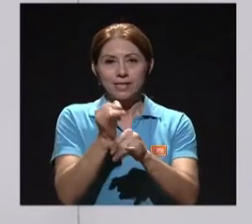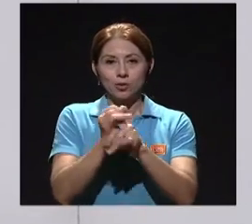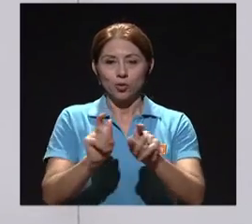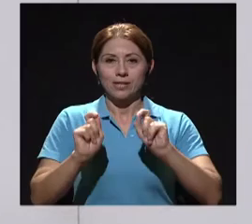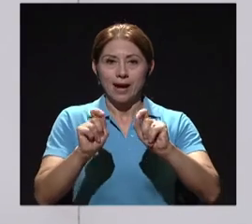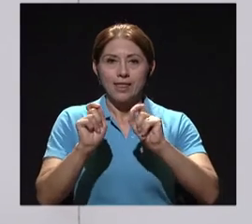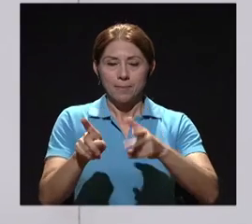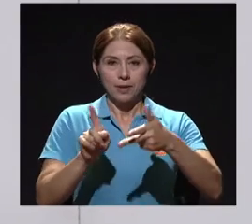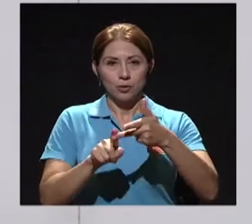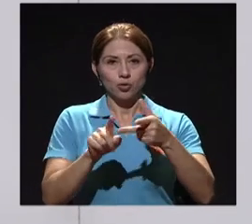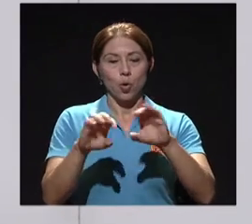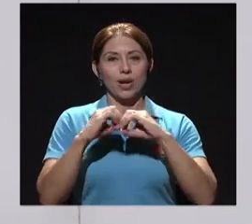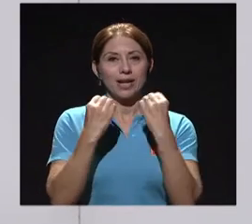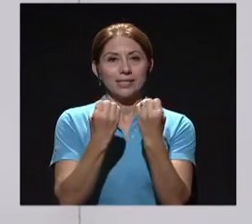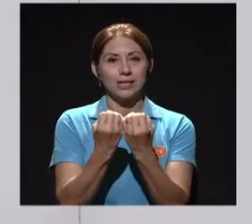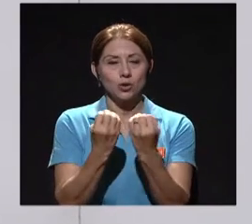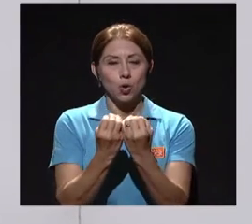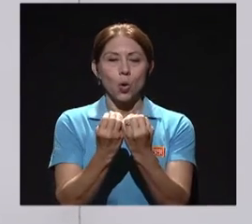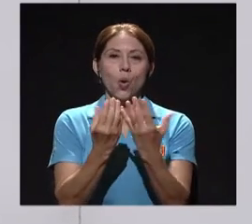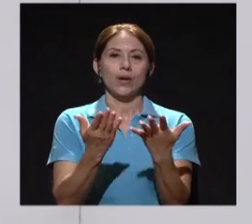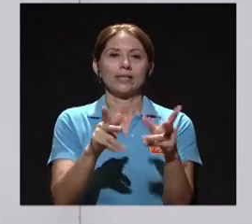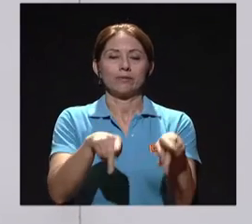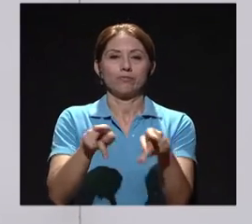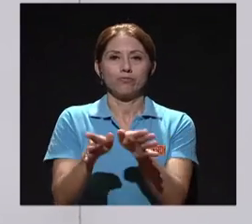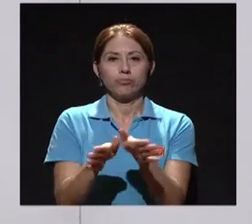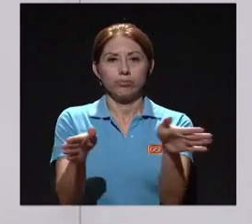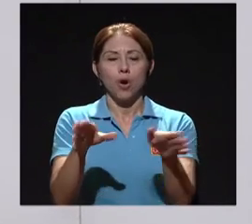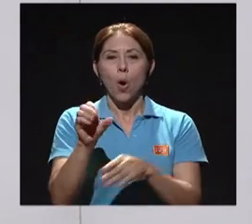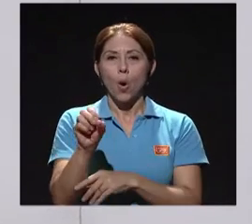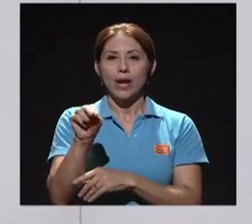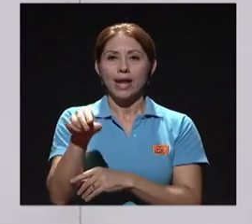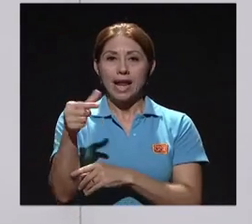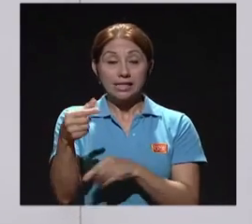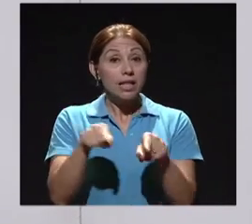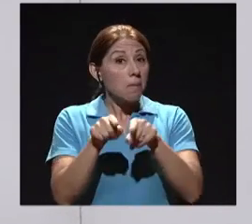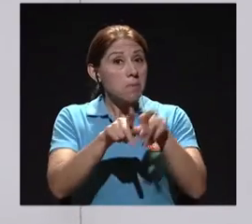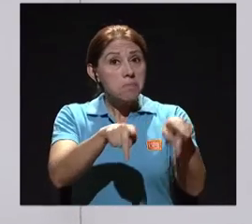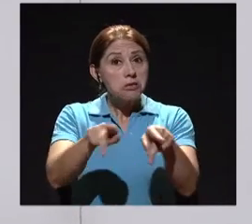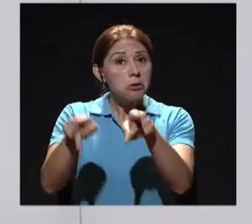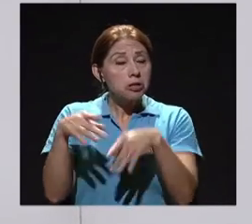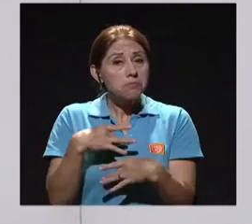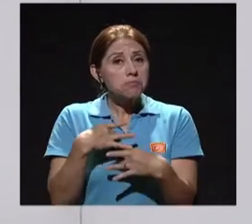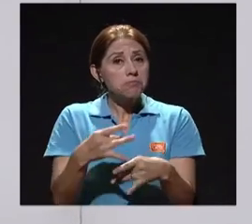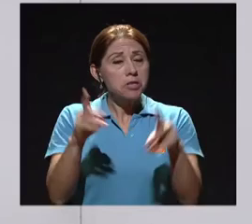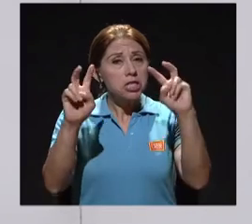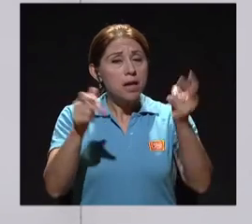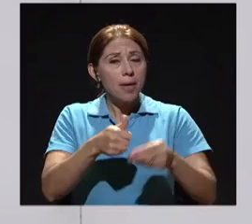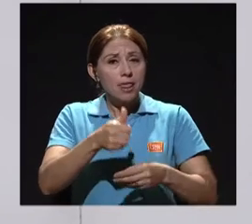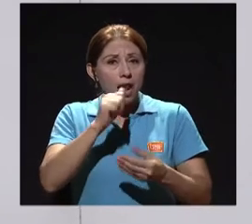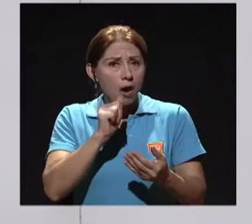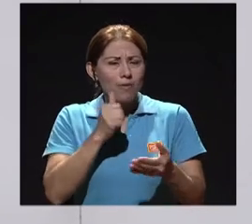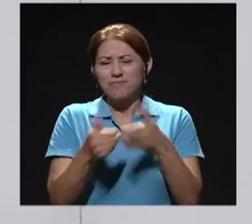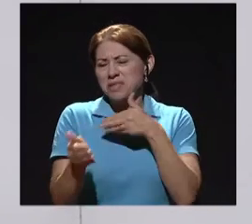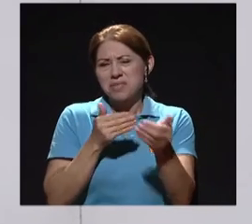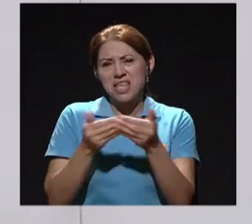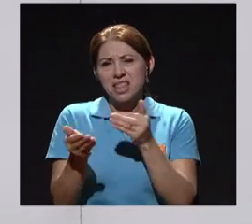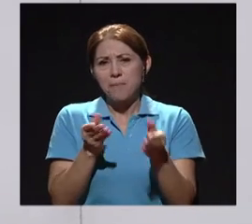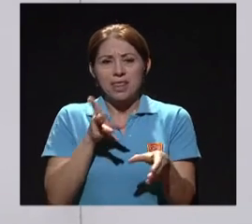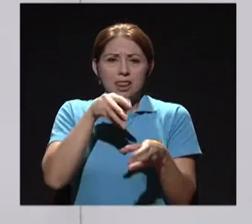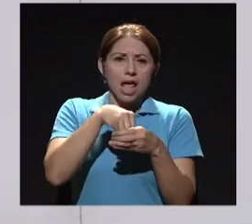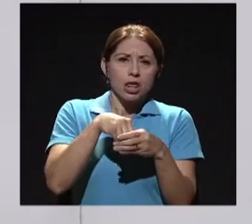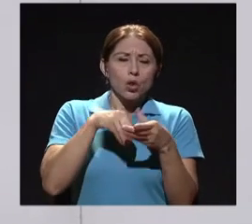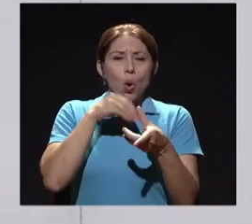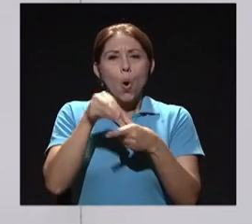organizaciones de sociedad civil a ongs también a ciudadanas y ciudadanos interesados en el tema del agua al margen de que estén en alguna institución o